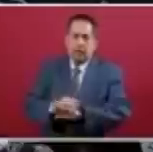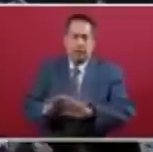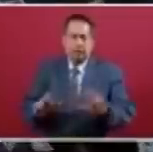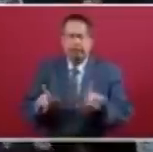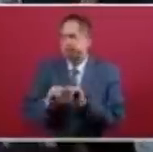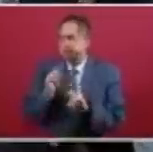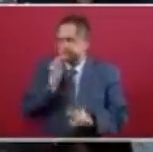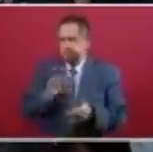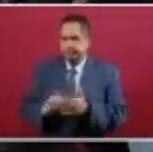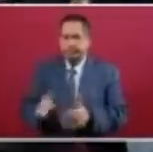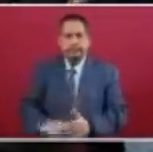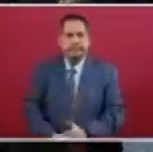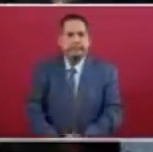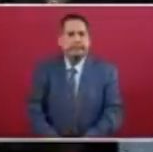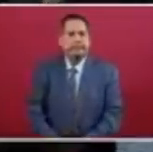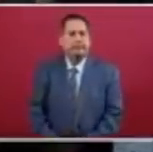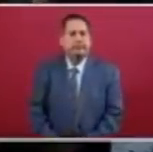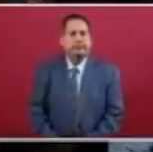gracias.